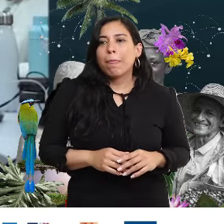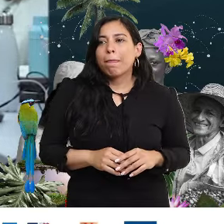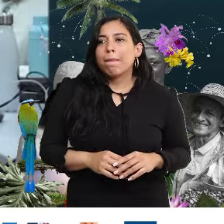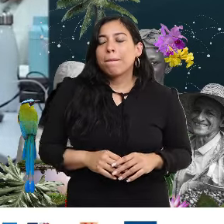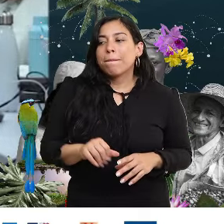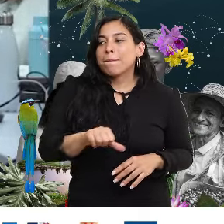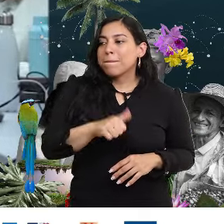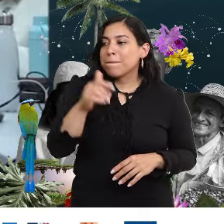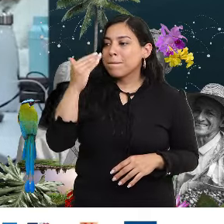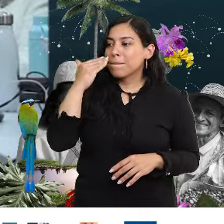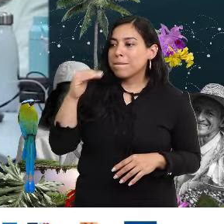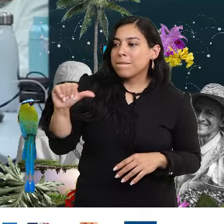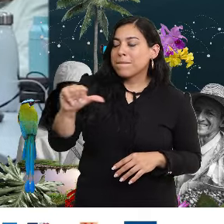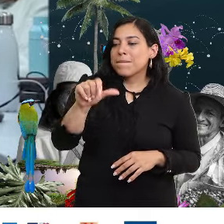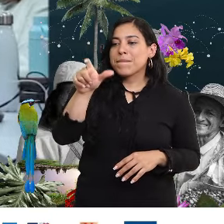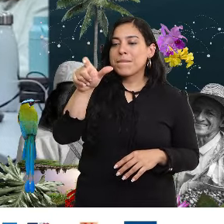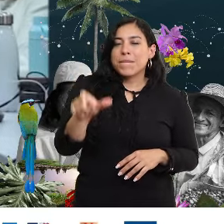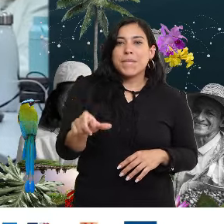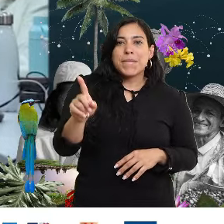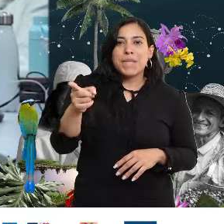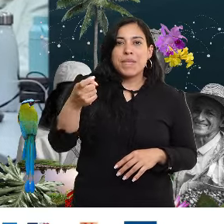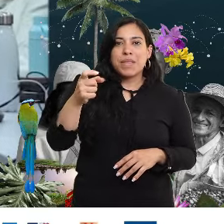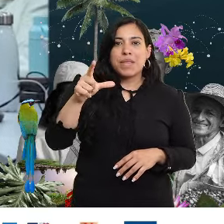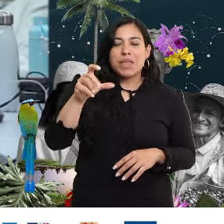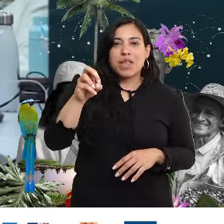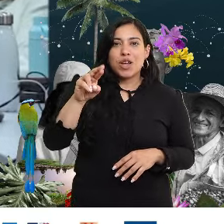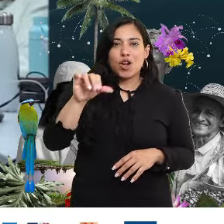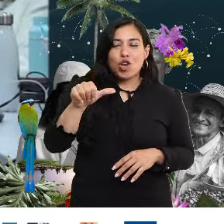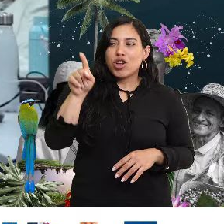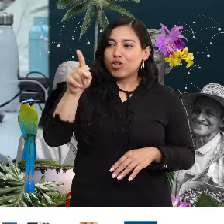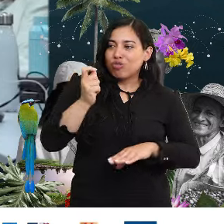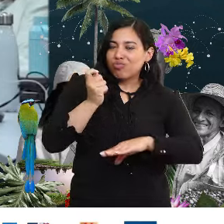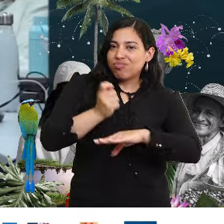Amparo, desde el punto de vista de ser magistrada